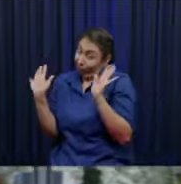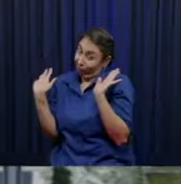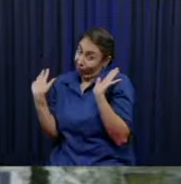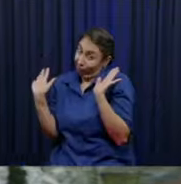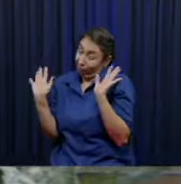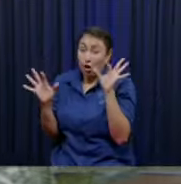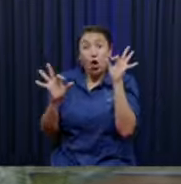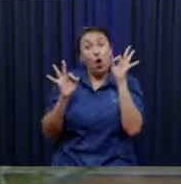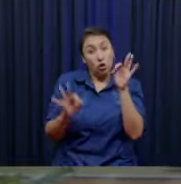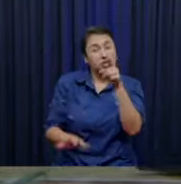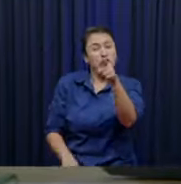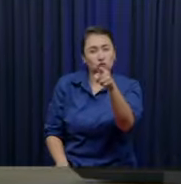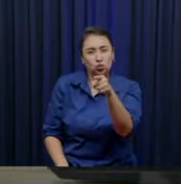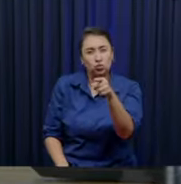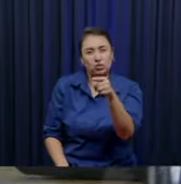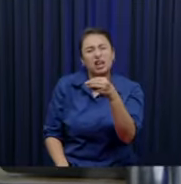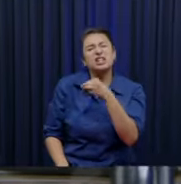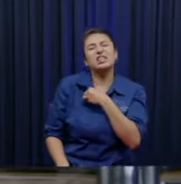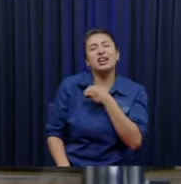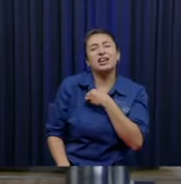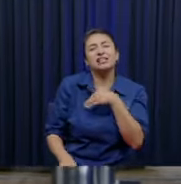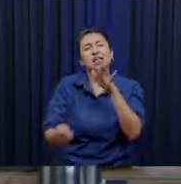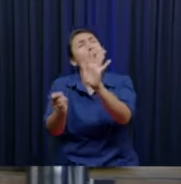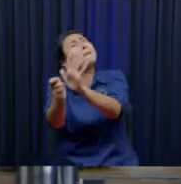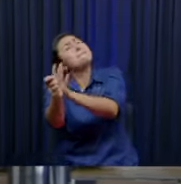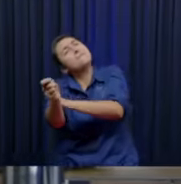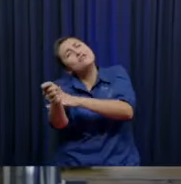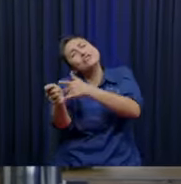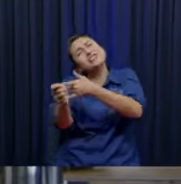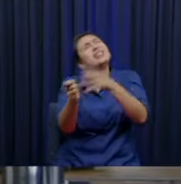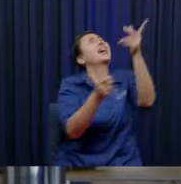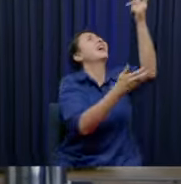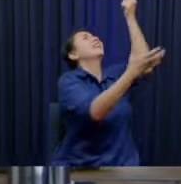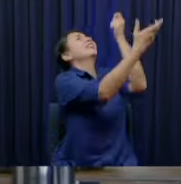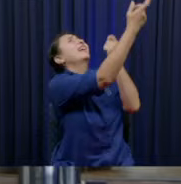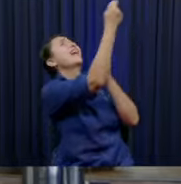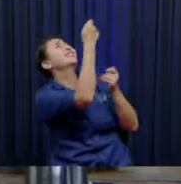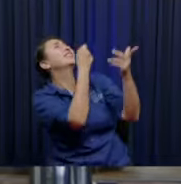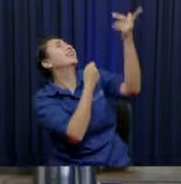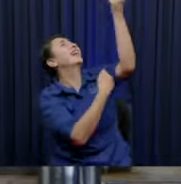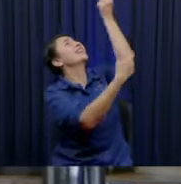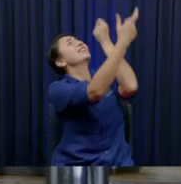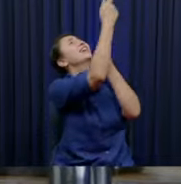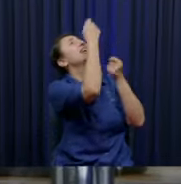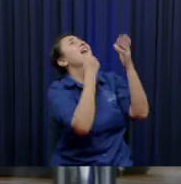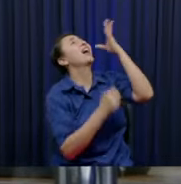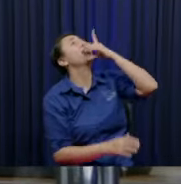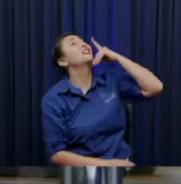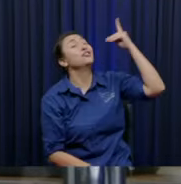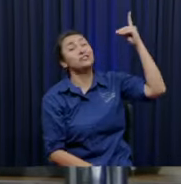Pero si lo que estás cantando, el autor es el Espíritu Santo.